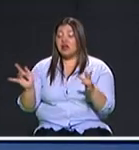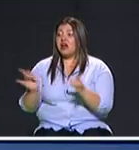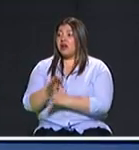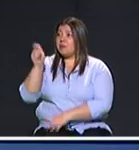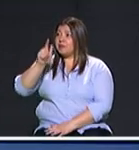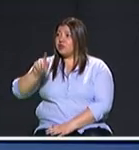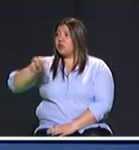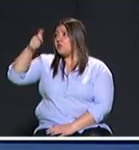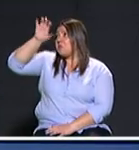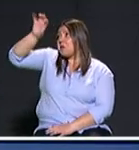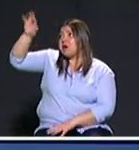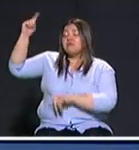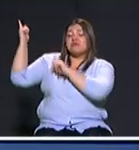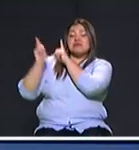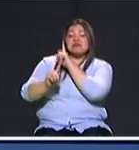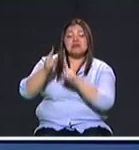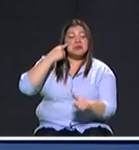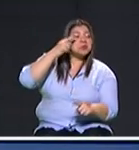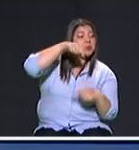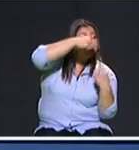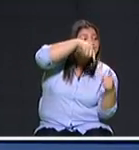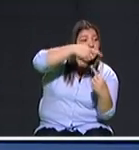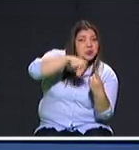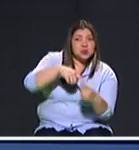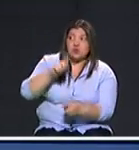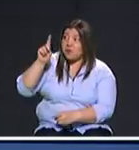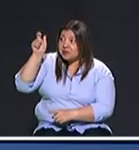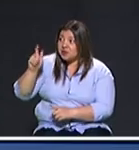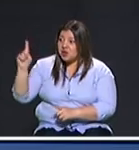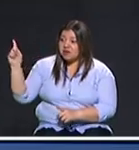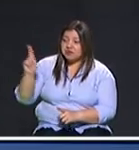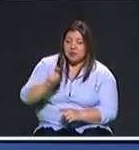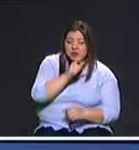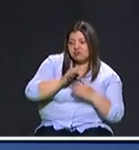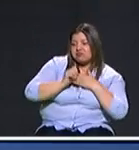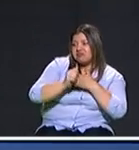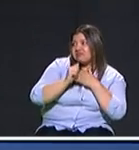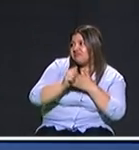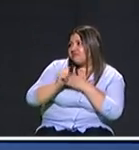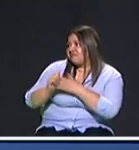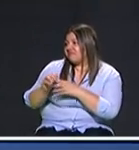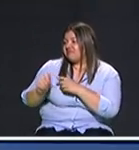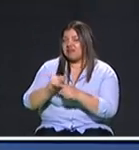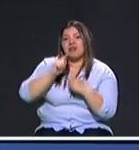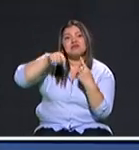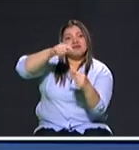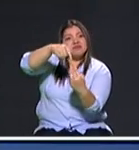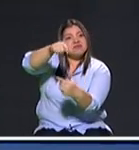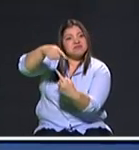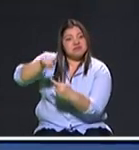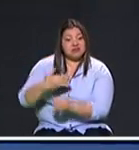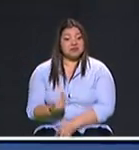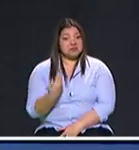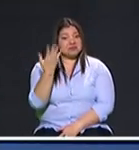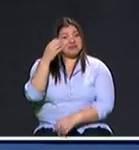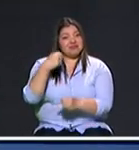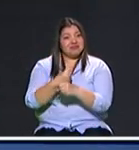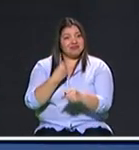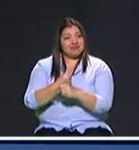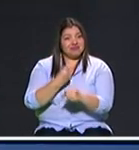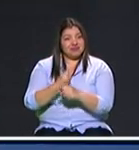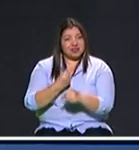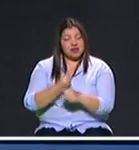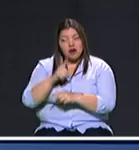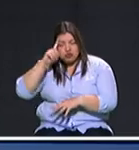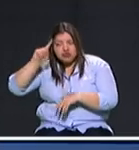que llegan en la ciudad de medellín generan un empleo vamos a trabajar fuertemente en ese distrito especial de espn nacional internacional nos va a ayudar